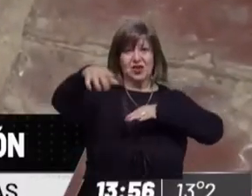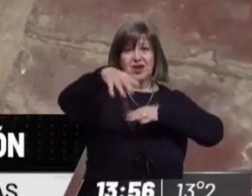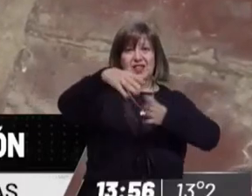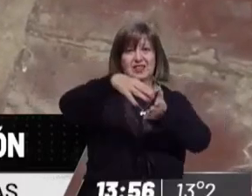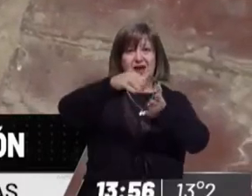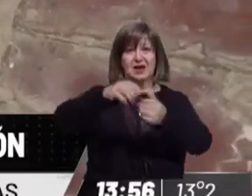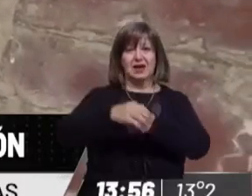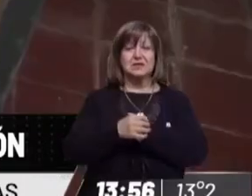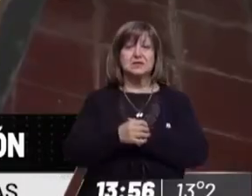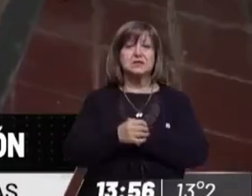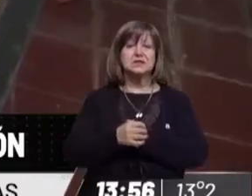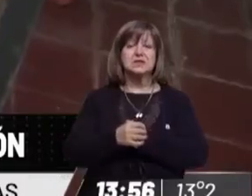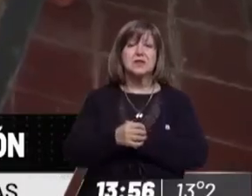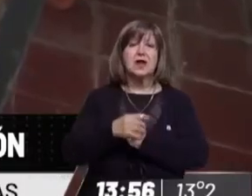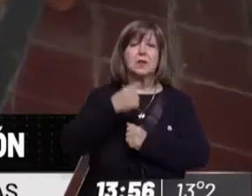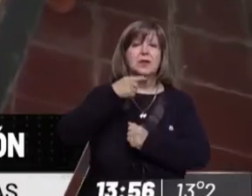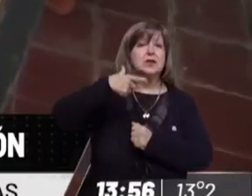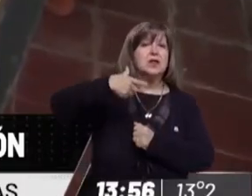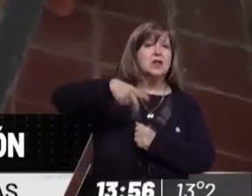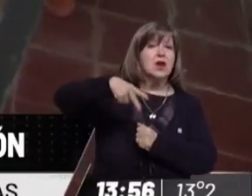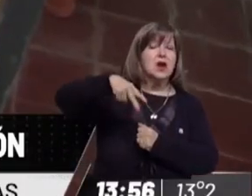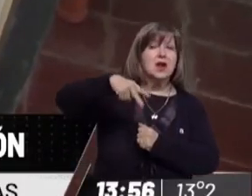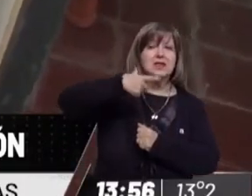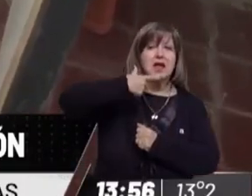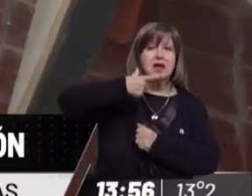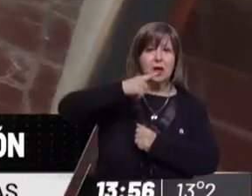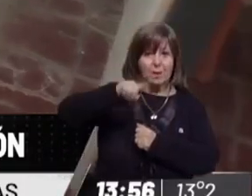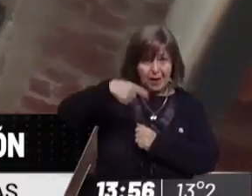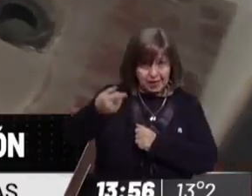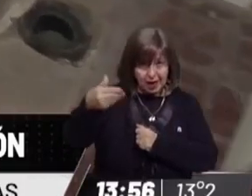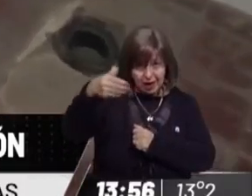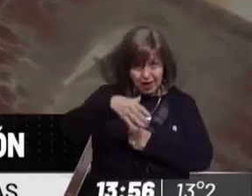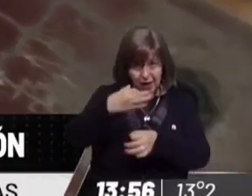mañana pueden volver a la actividad o van a tener que esperar algunos días?